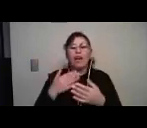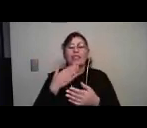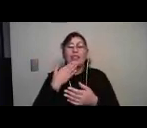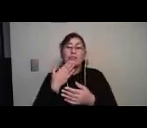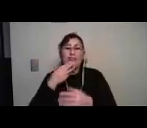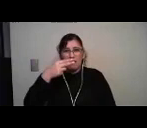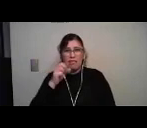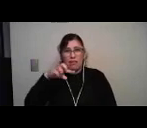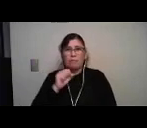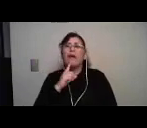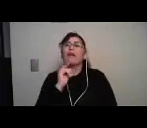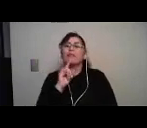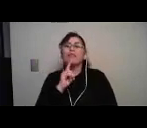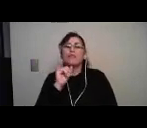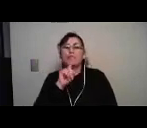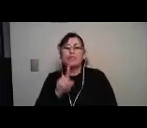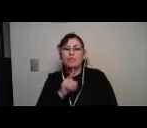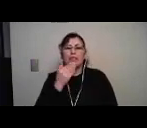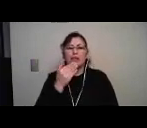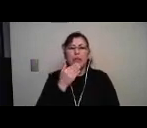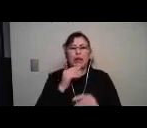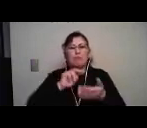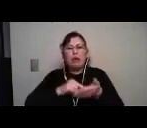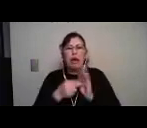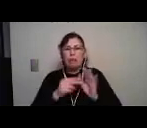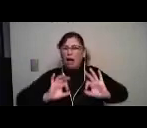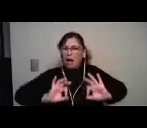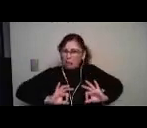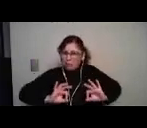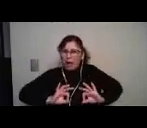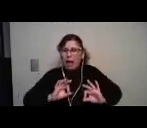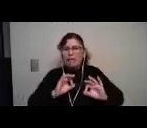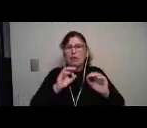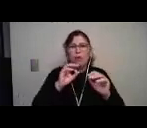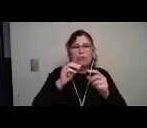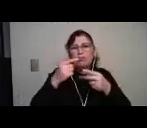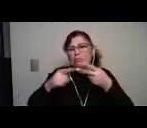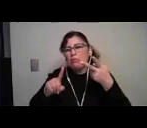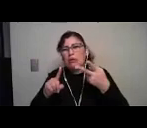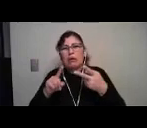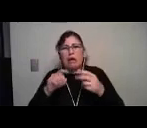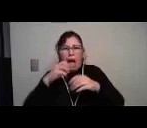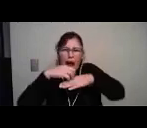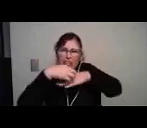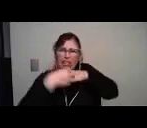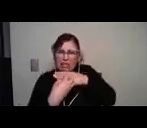¿ya? Trastorno renal, hepático, exposición a algunas toxinas,